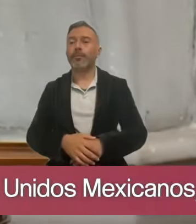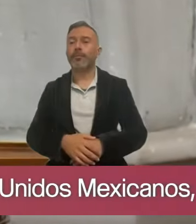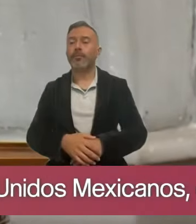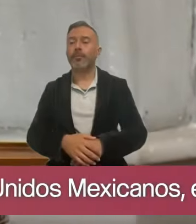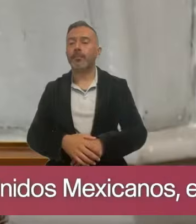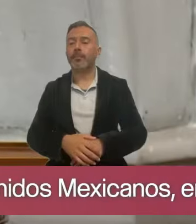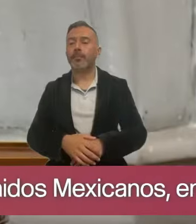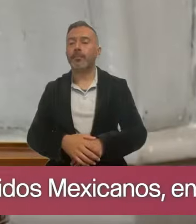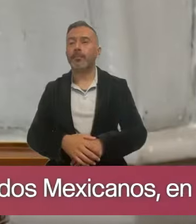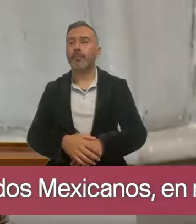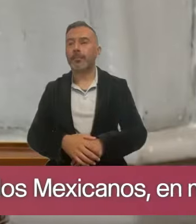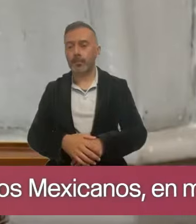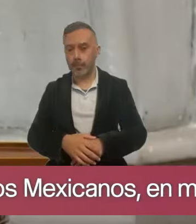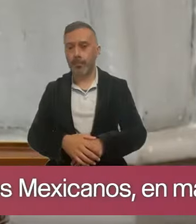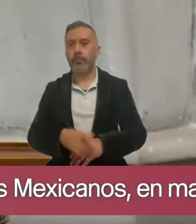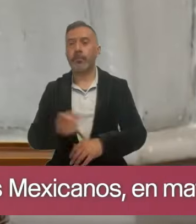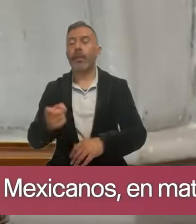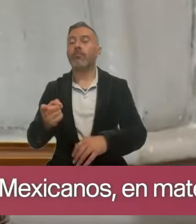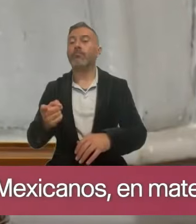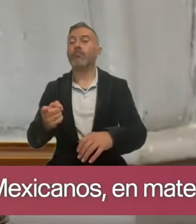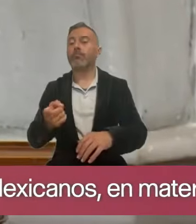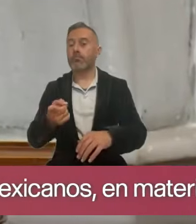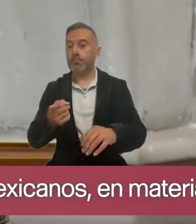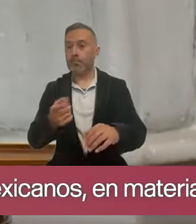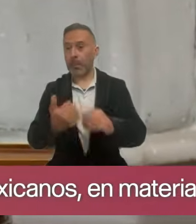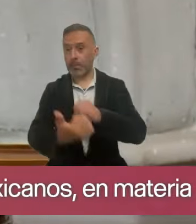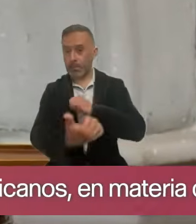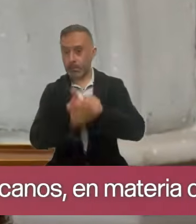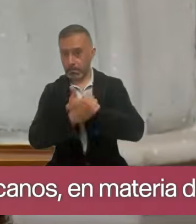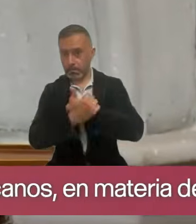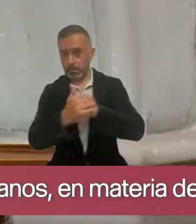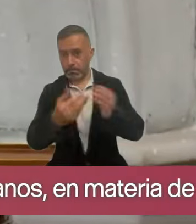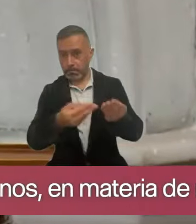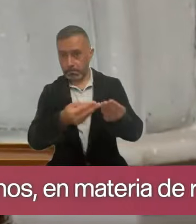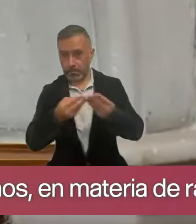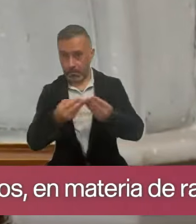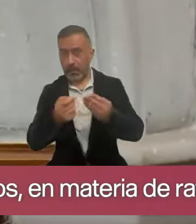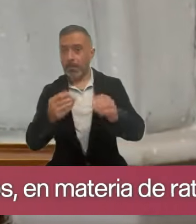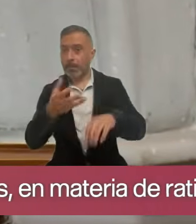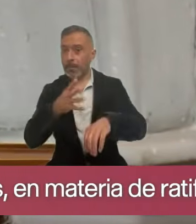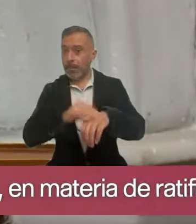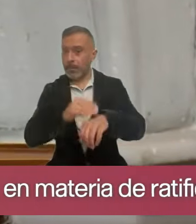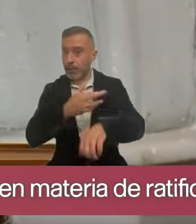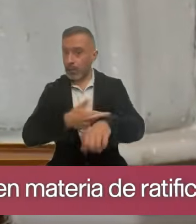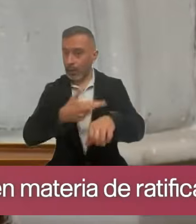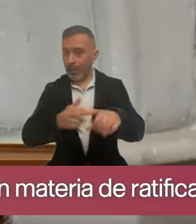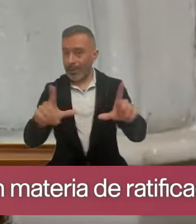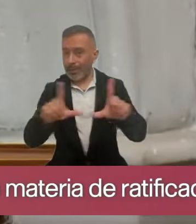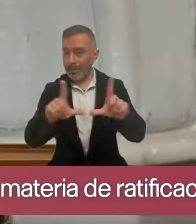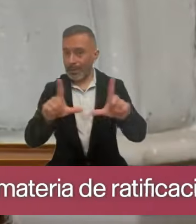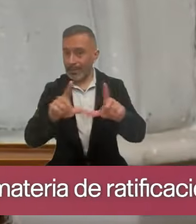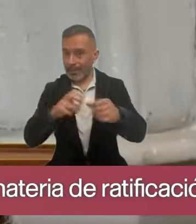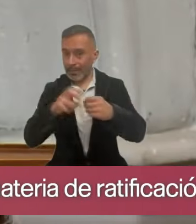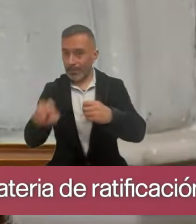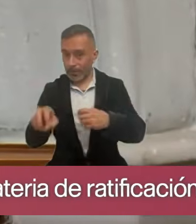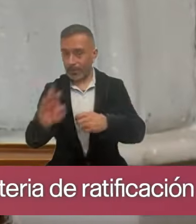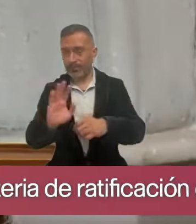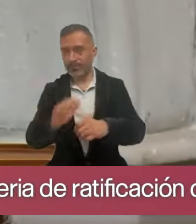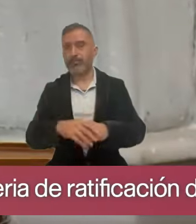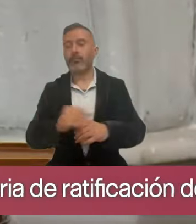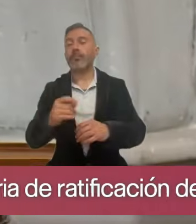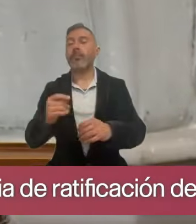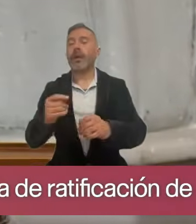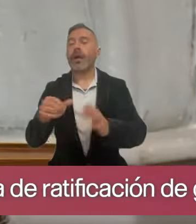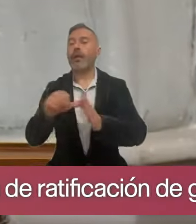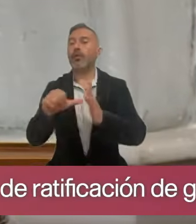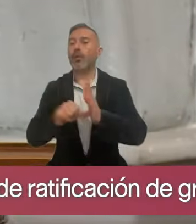sobre las solicitudes de licencia que le sean presentadas por las personas legisladoras. Transitorio,